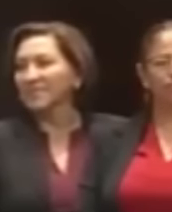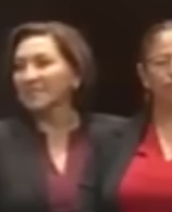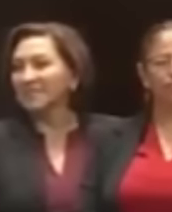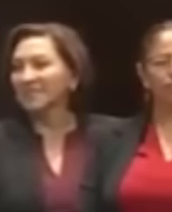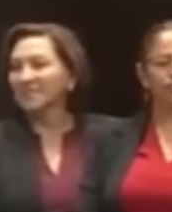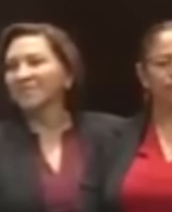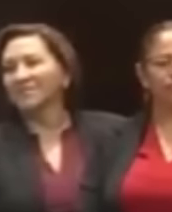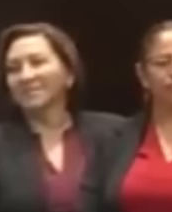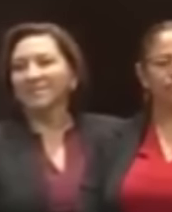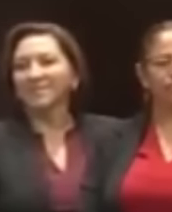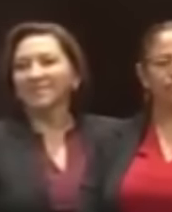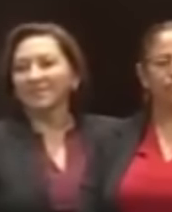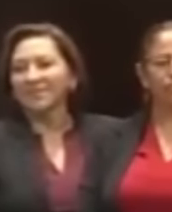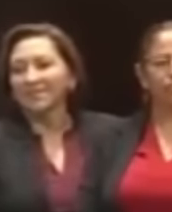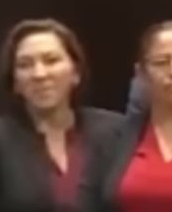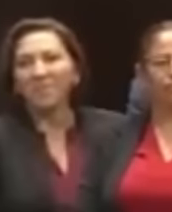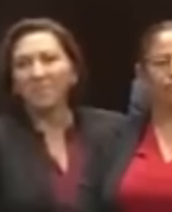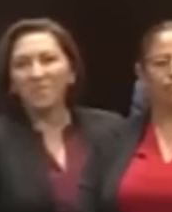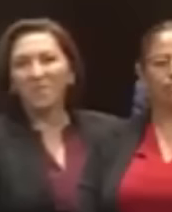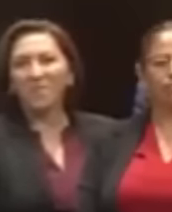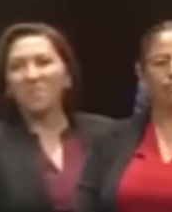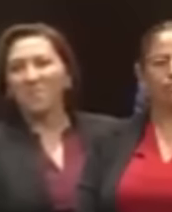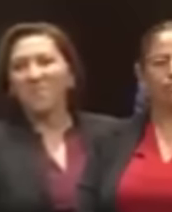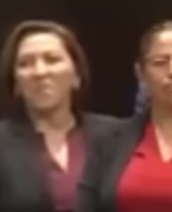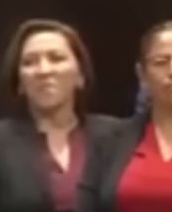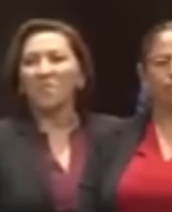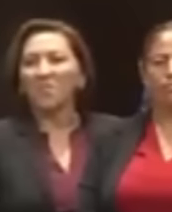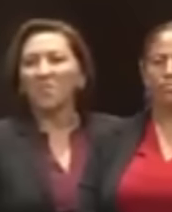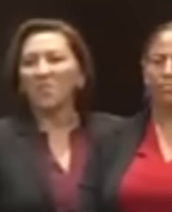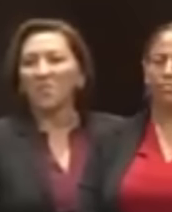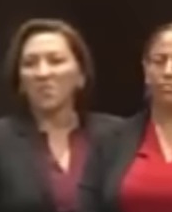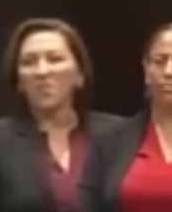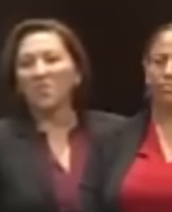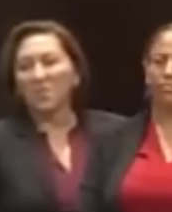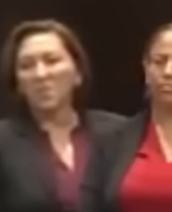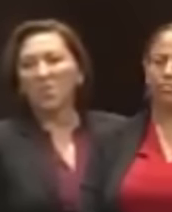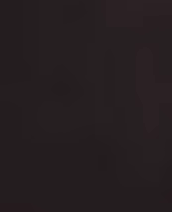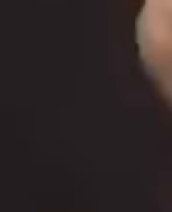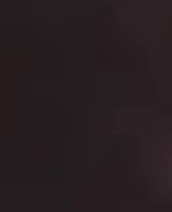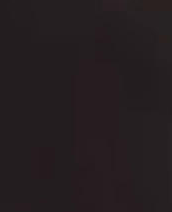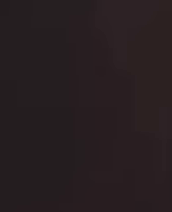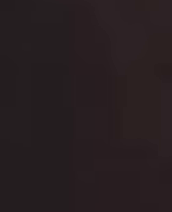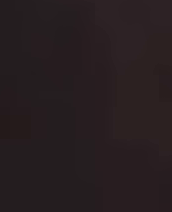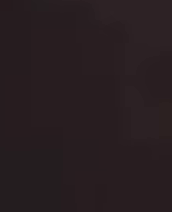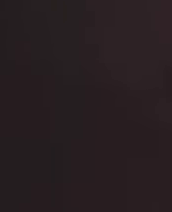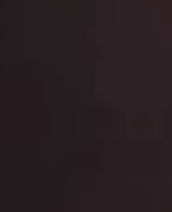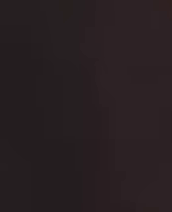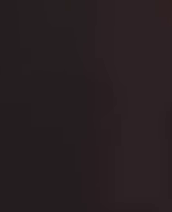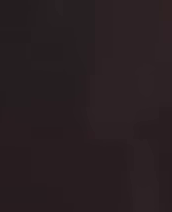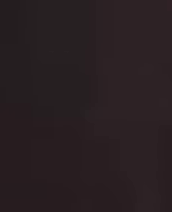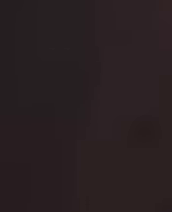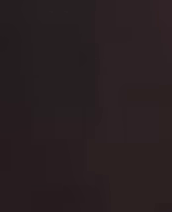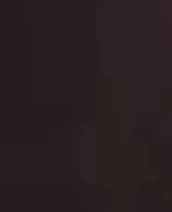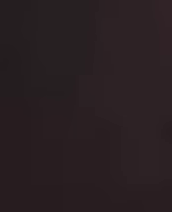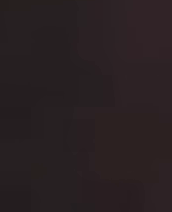hipócritas? ¿Por qué ahí si no mentaron madres? Se quedaron callados porque son cómplices. Gabriel Cuadri venía